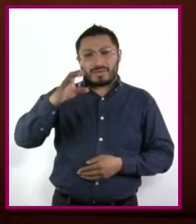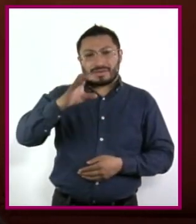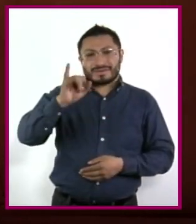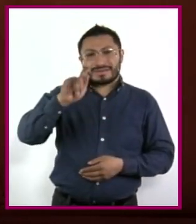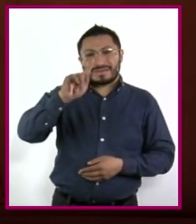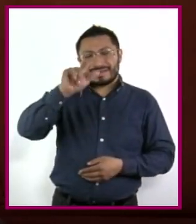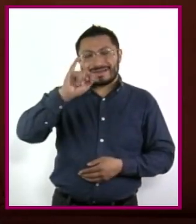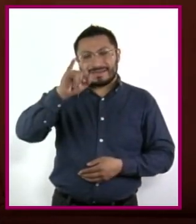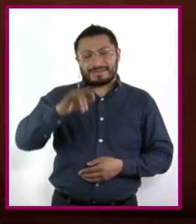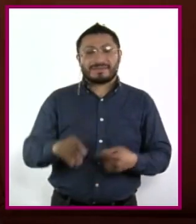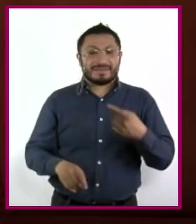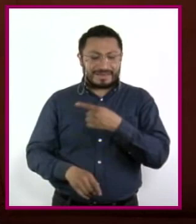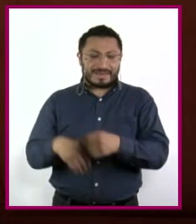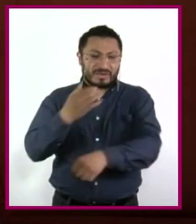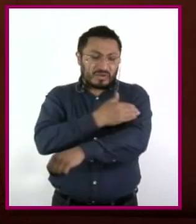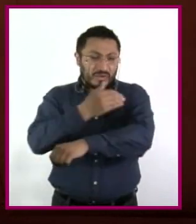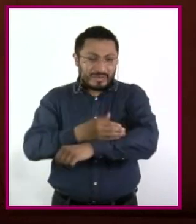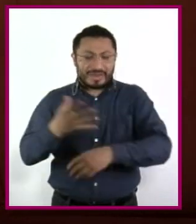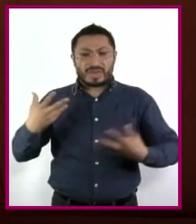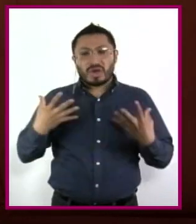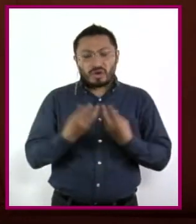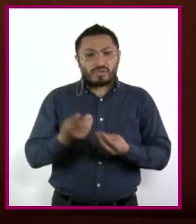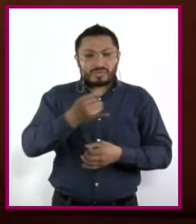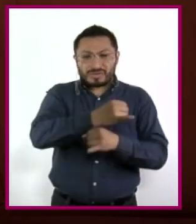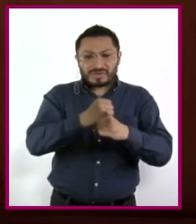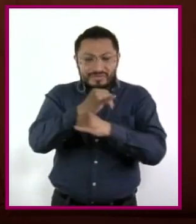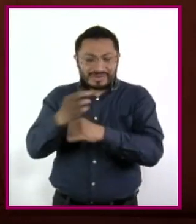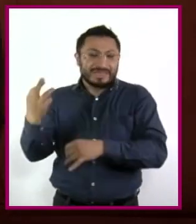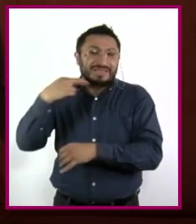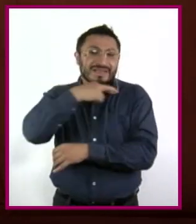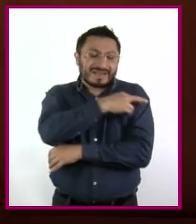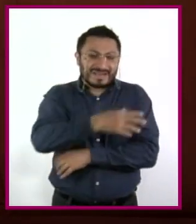investigadores rápidos y animosos, conscientes de nuestro